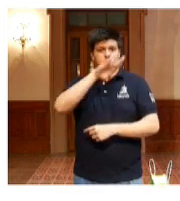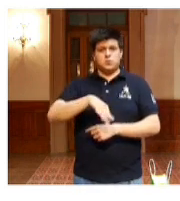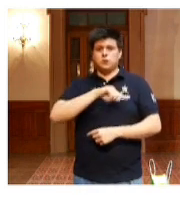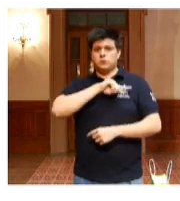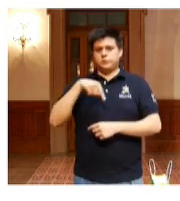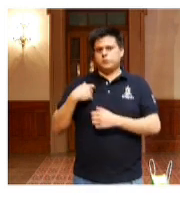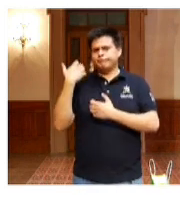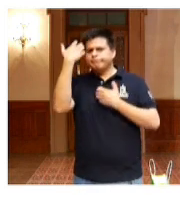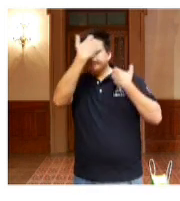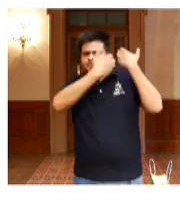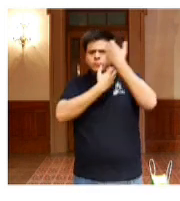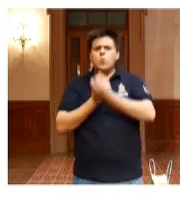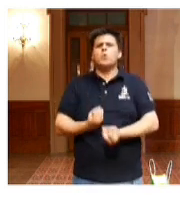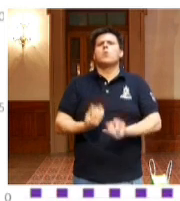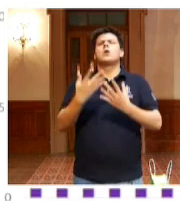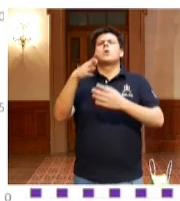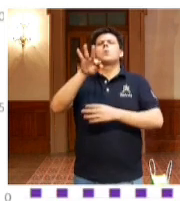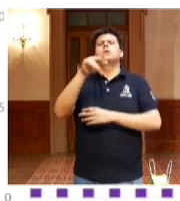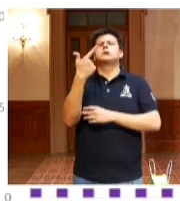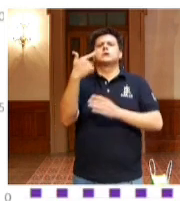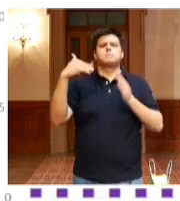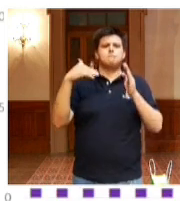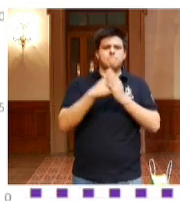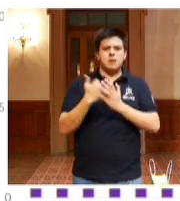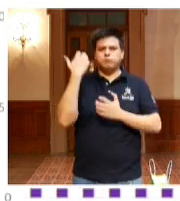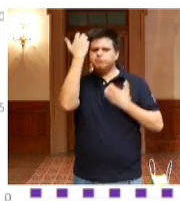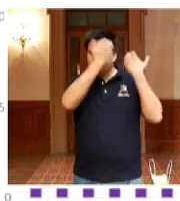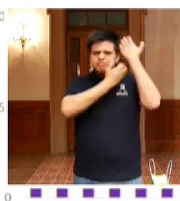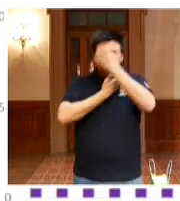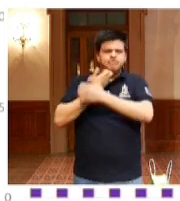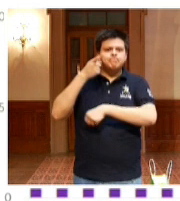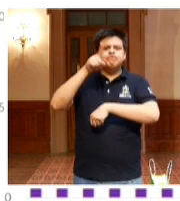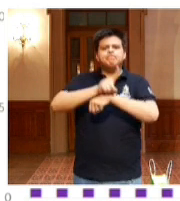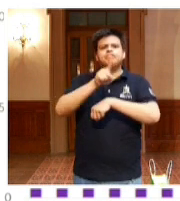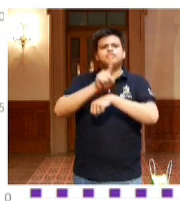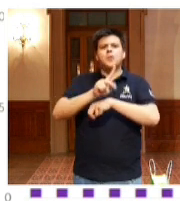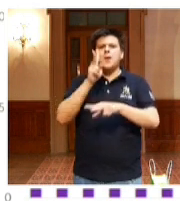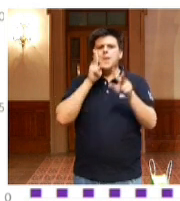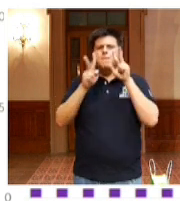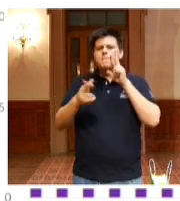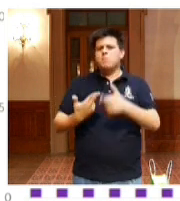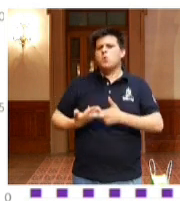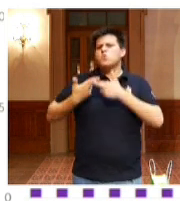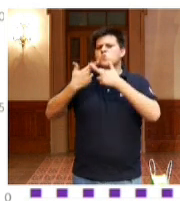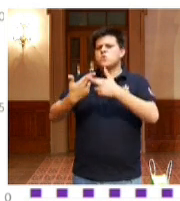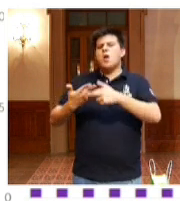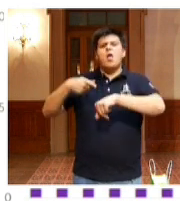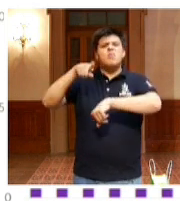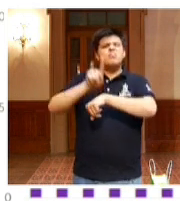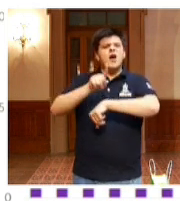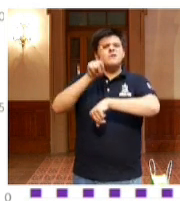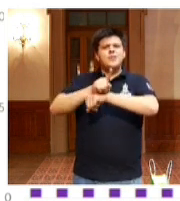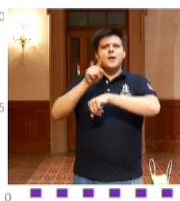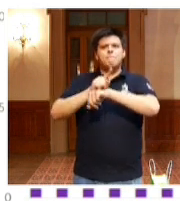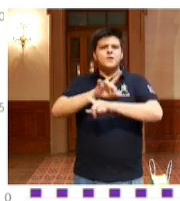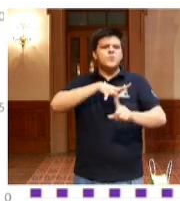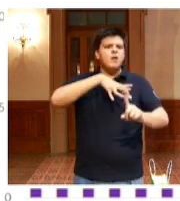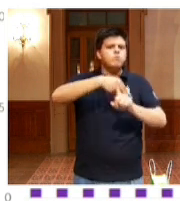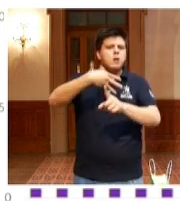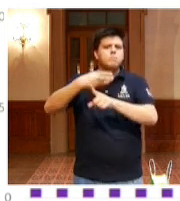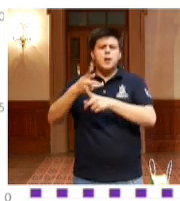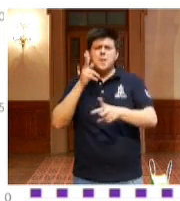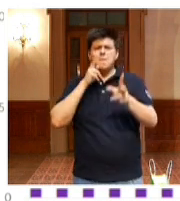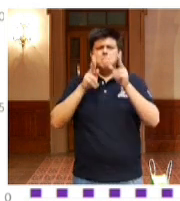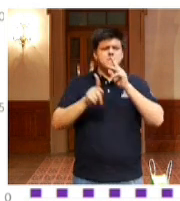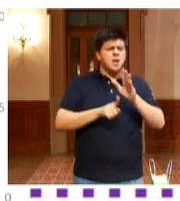alrededor de 47 mil pruebas esa es la incidencia diaria vean como día a